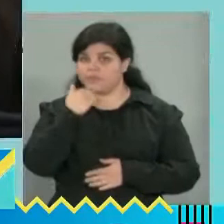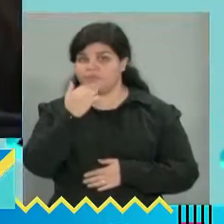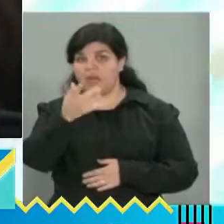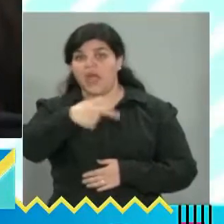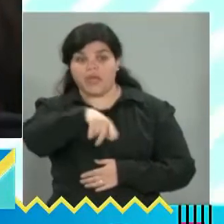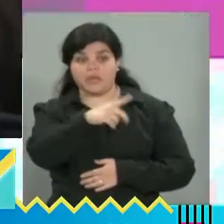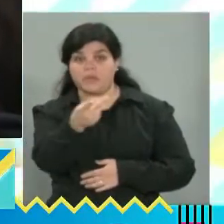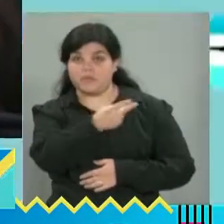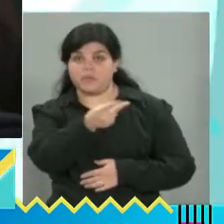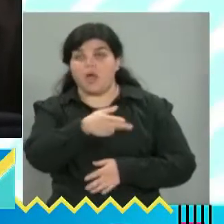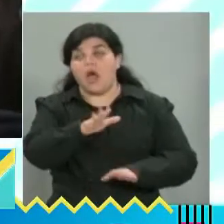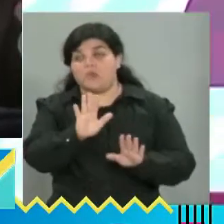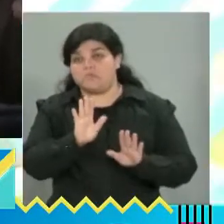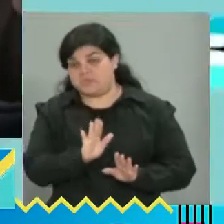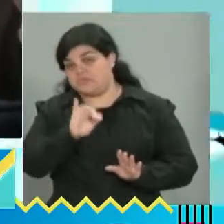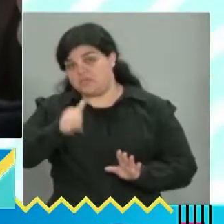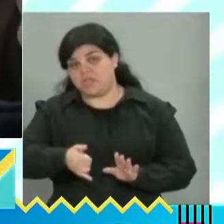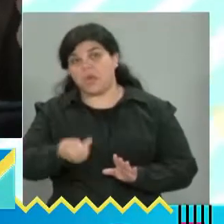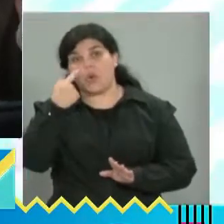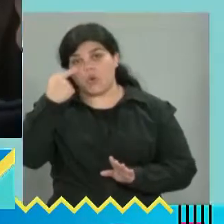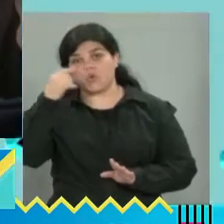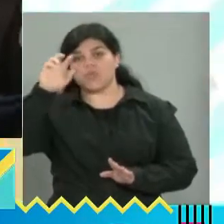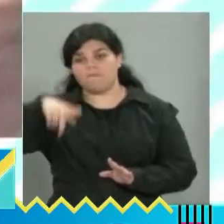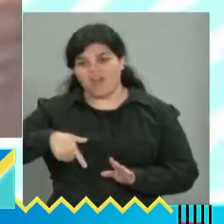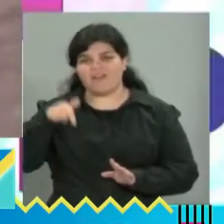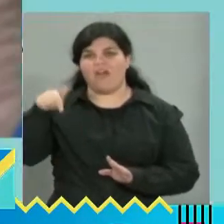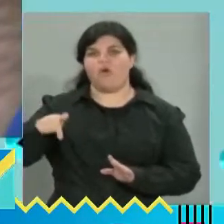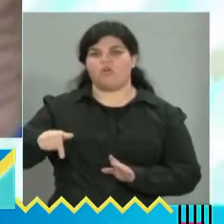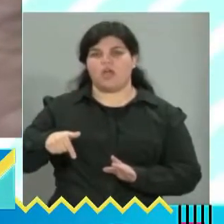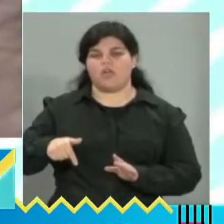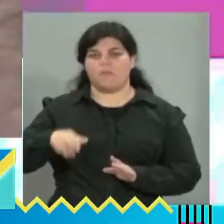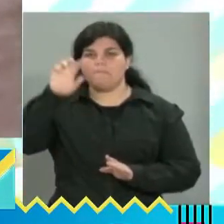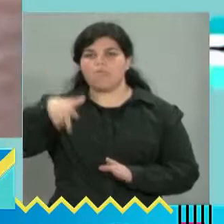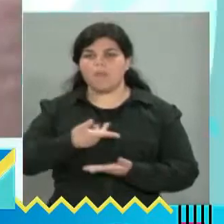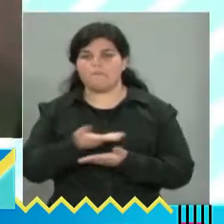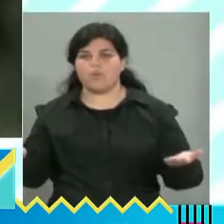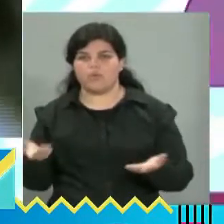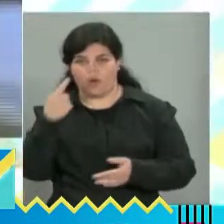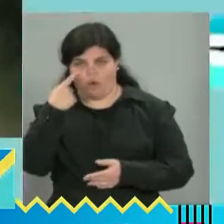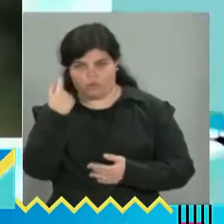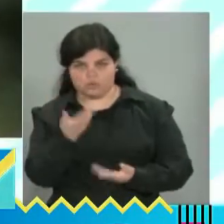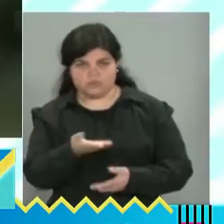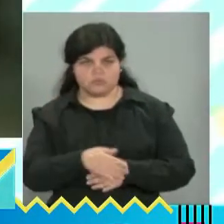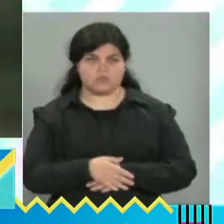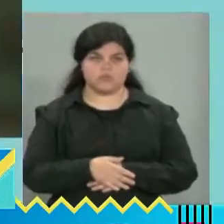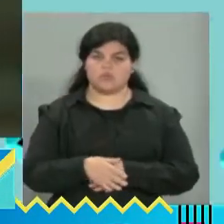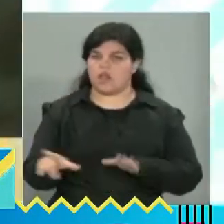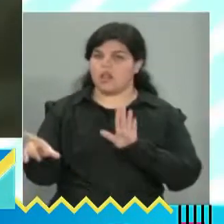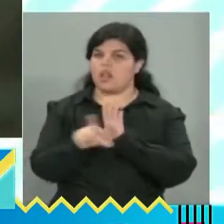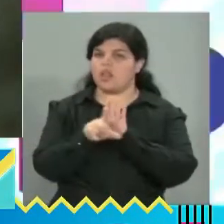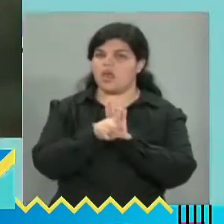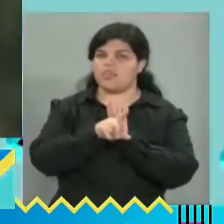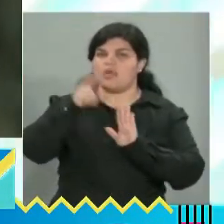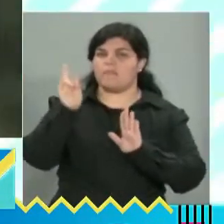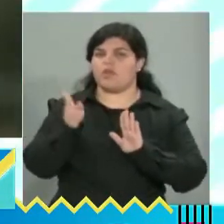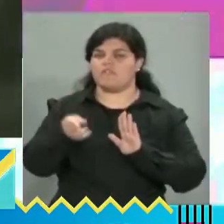más noción de las políticas actuales de salud pública. Y en cuanto a la ley, la prohibición, por ejemplo, de la publicidad o